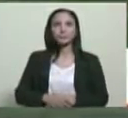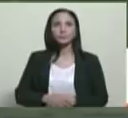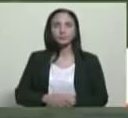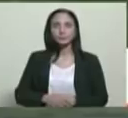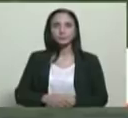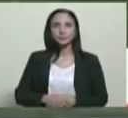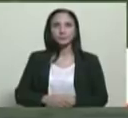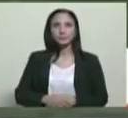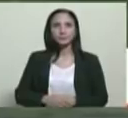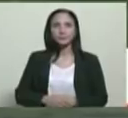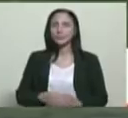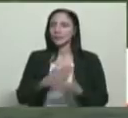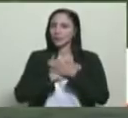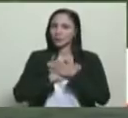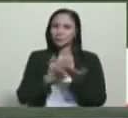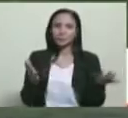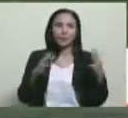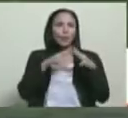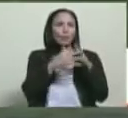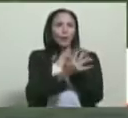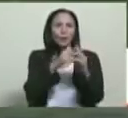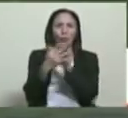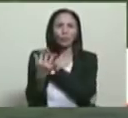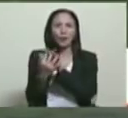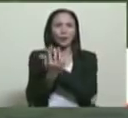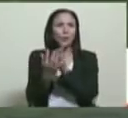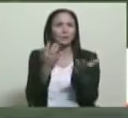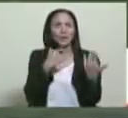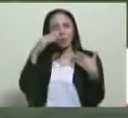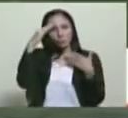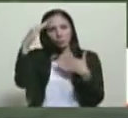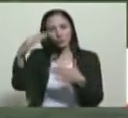Guaira y de los barrios del oeste de Caracas.